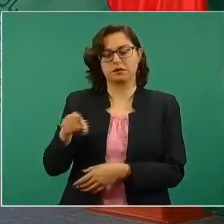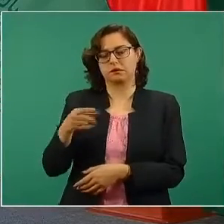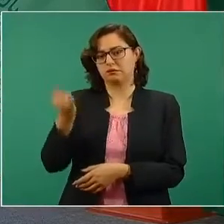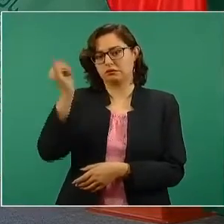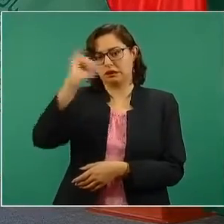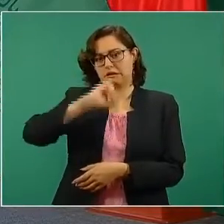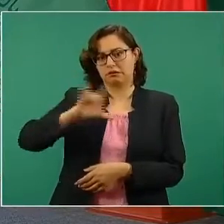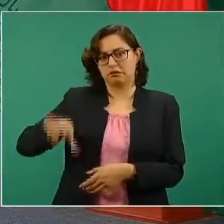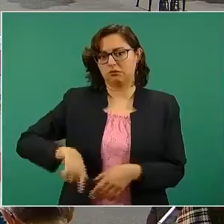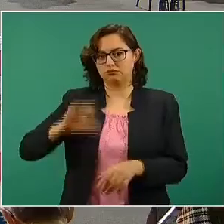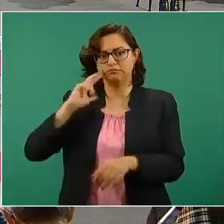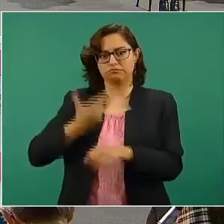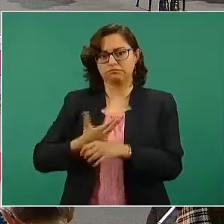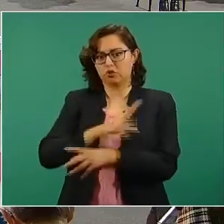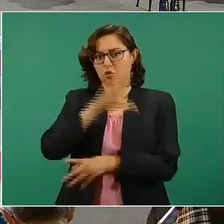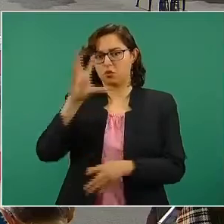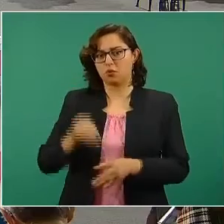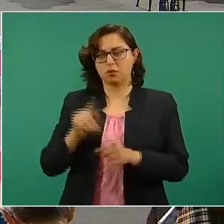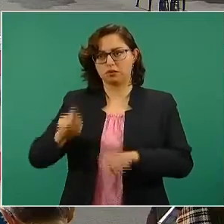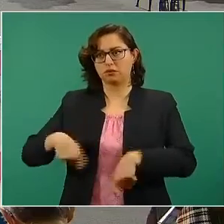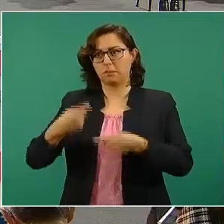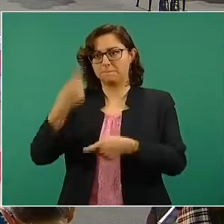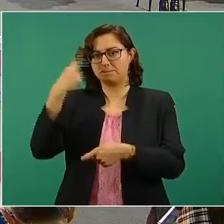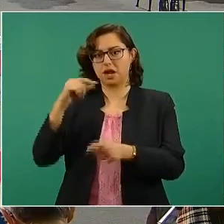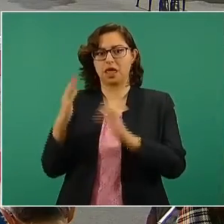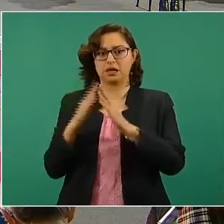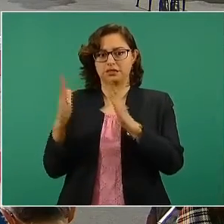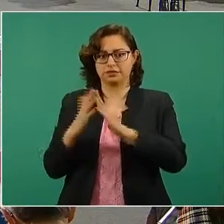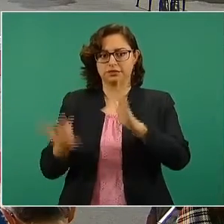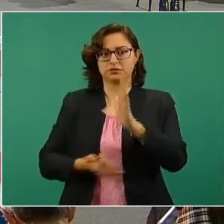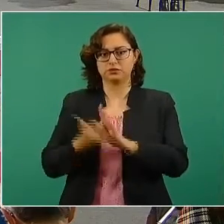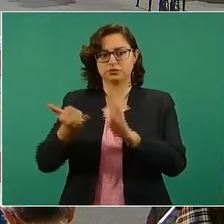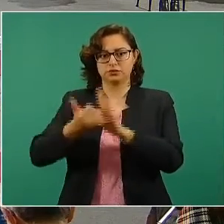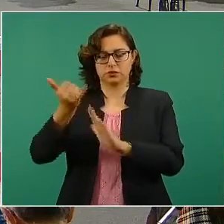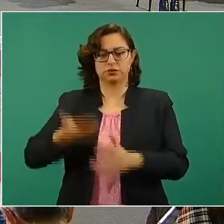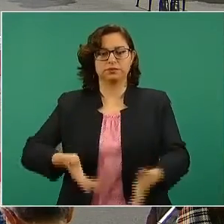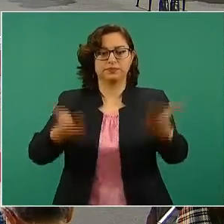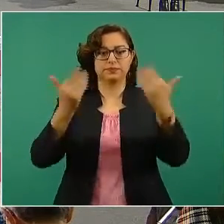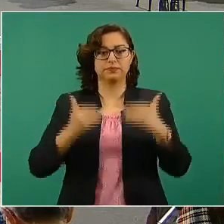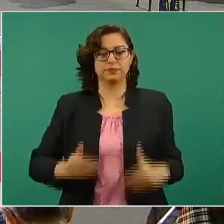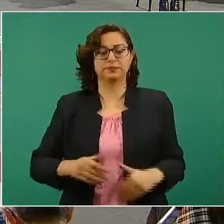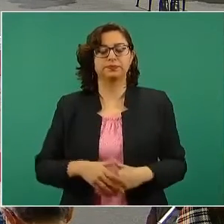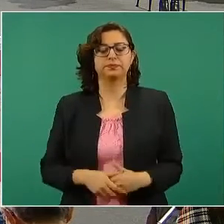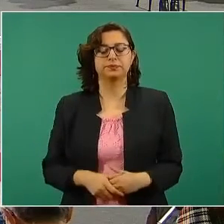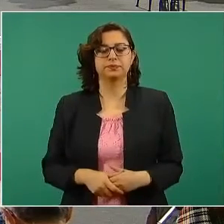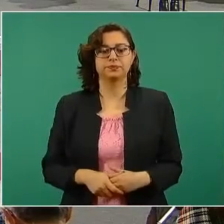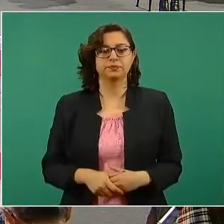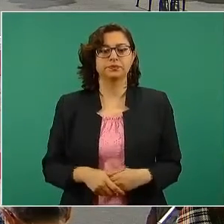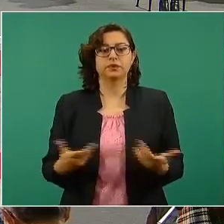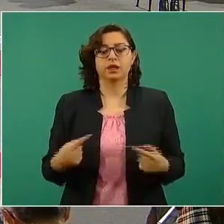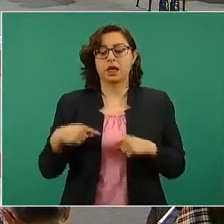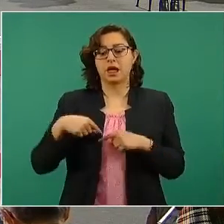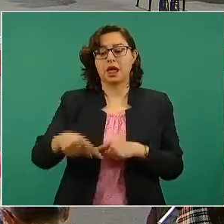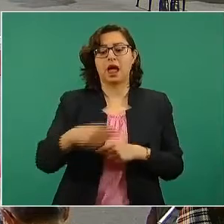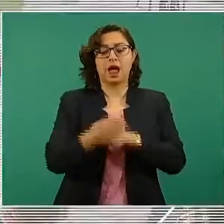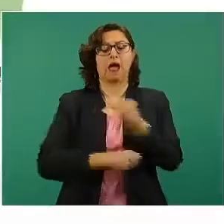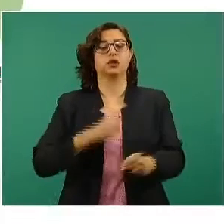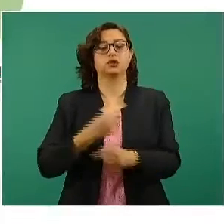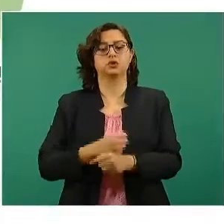ciudad. Y pasamos a la siguiente, por favor. Y bueno, para